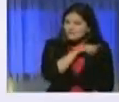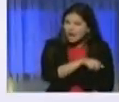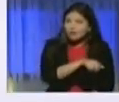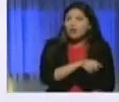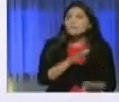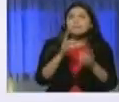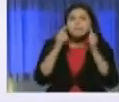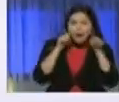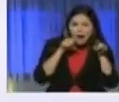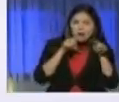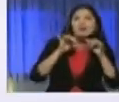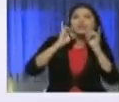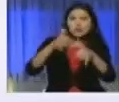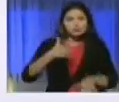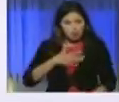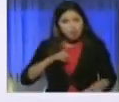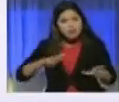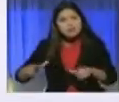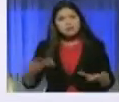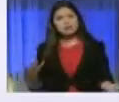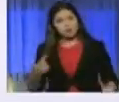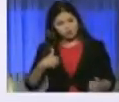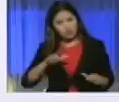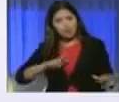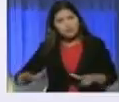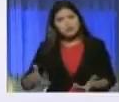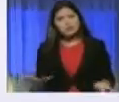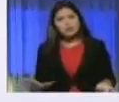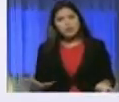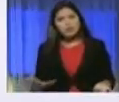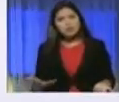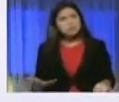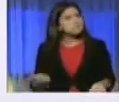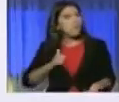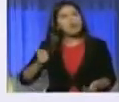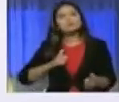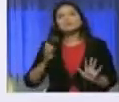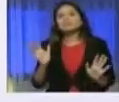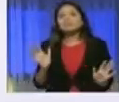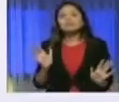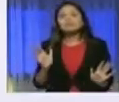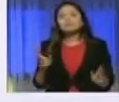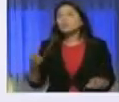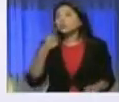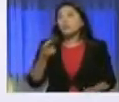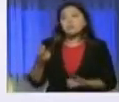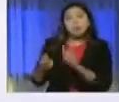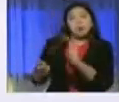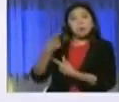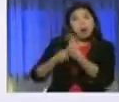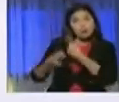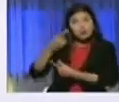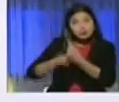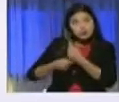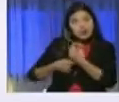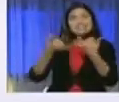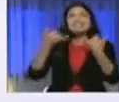denuncien. Yo estoy listo, ¿vale? Yo estoy listo para hacer lo que nos dicen a través de las redes sociales.